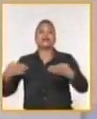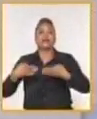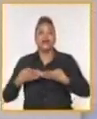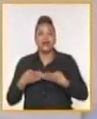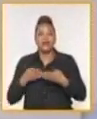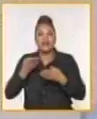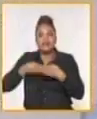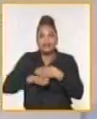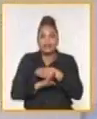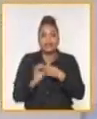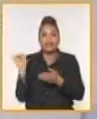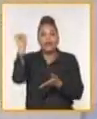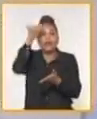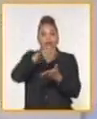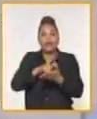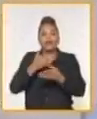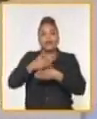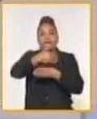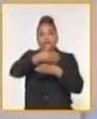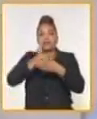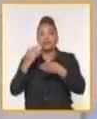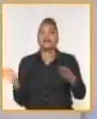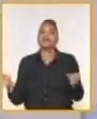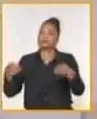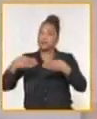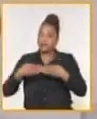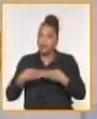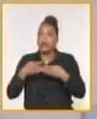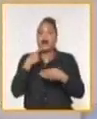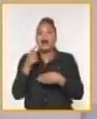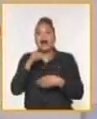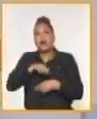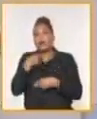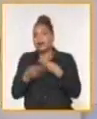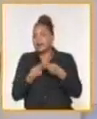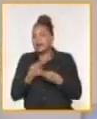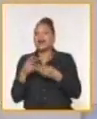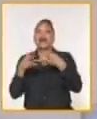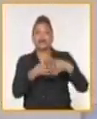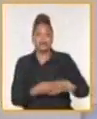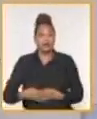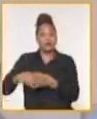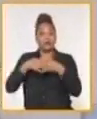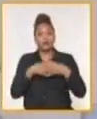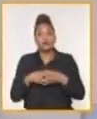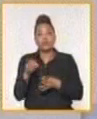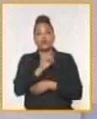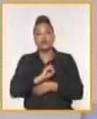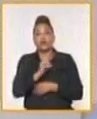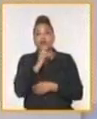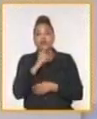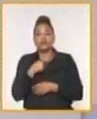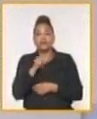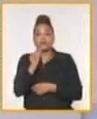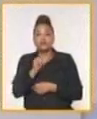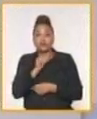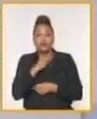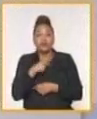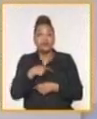vuelos de salida. Ahora Estados Unidos está organizando viajes,